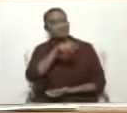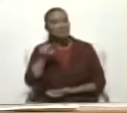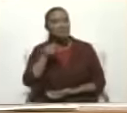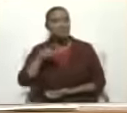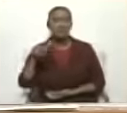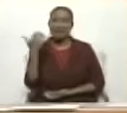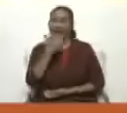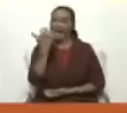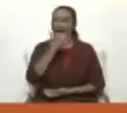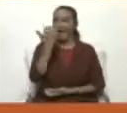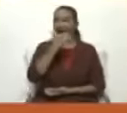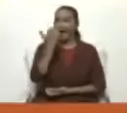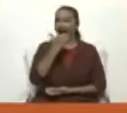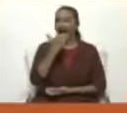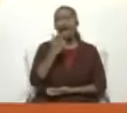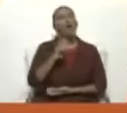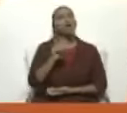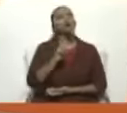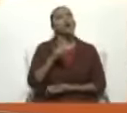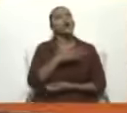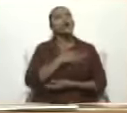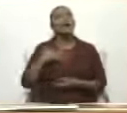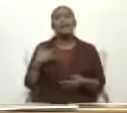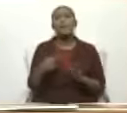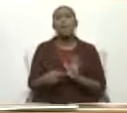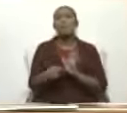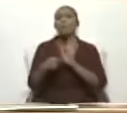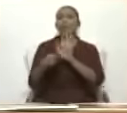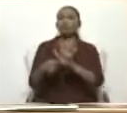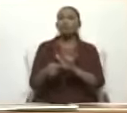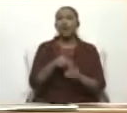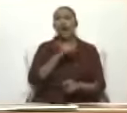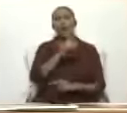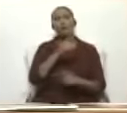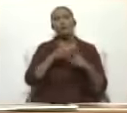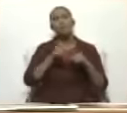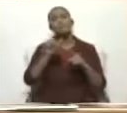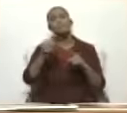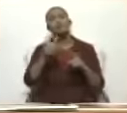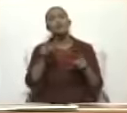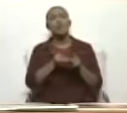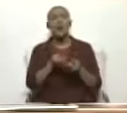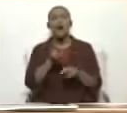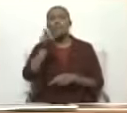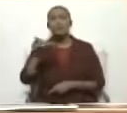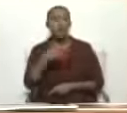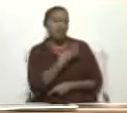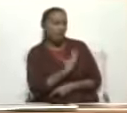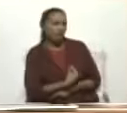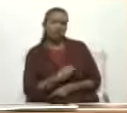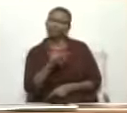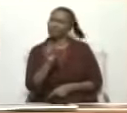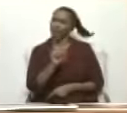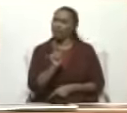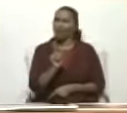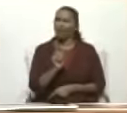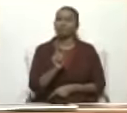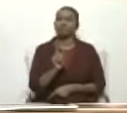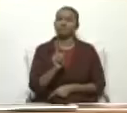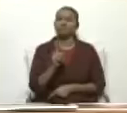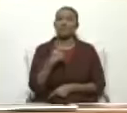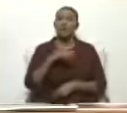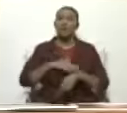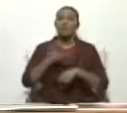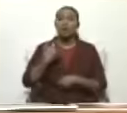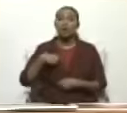No queremos desmoralizar a nadie con nuestro 1x10 y nuestro 1x10x7. Porque lo hemos dicho,